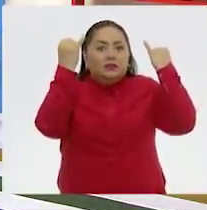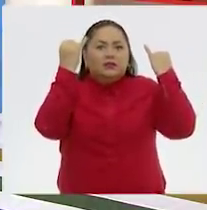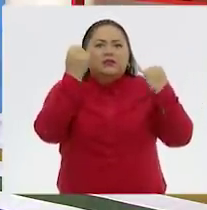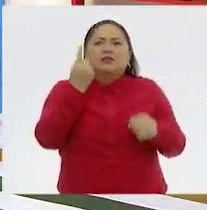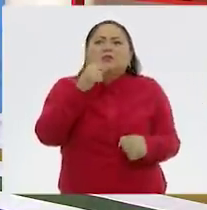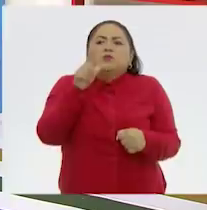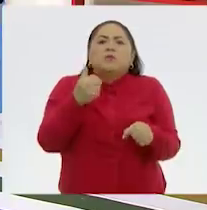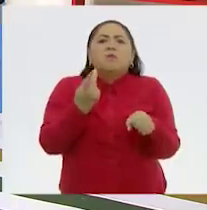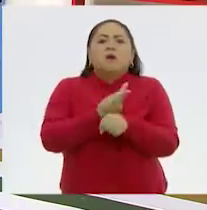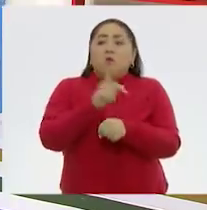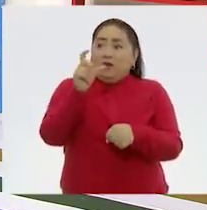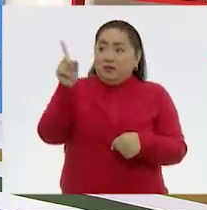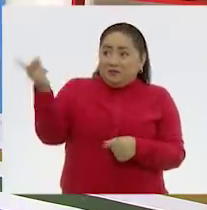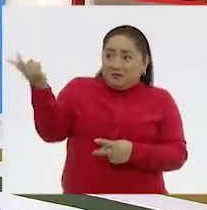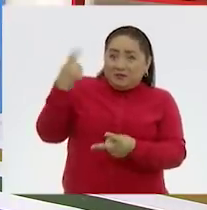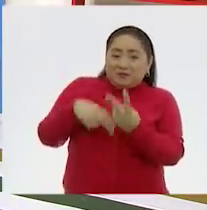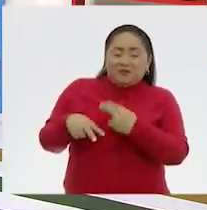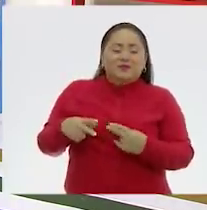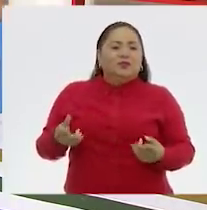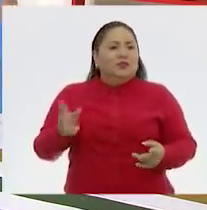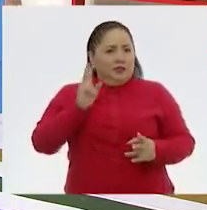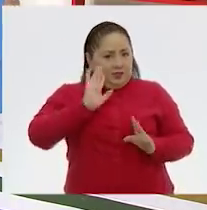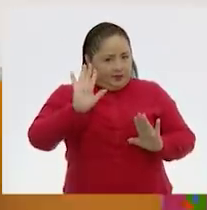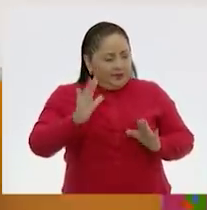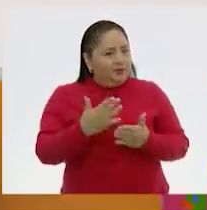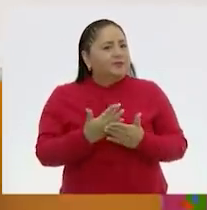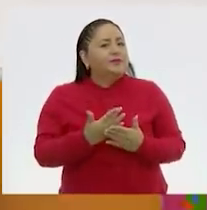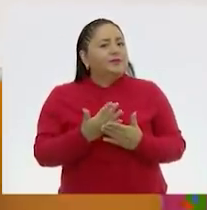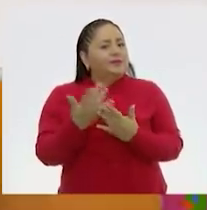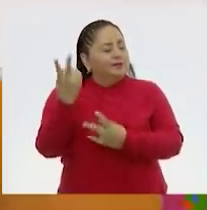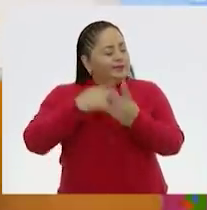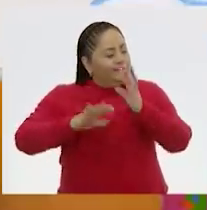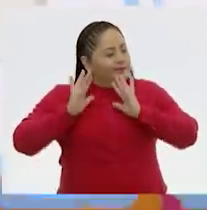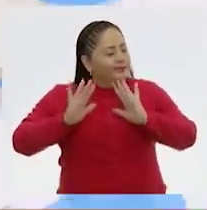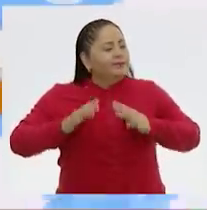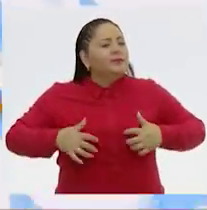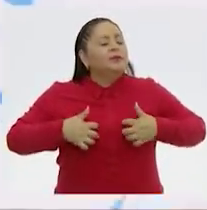qué es lo que va a pasar cuando llegue Eric. A ver, ahorita que llegue.